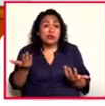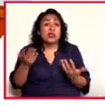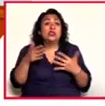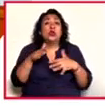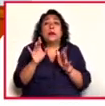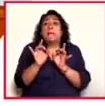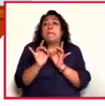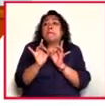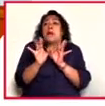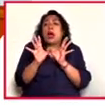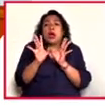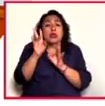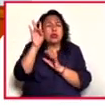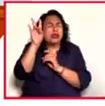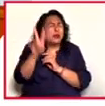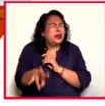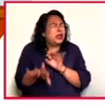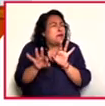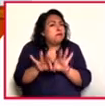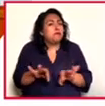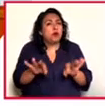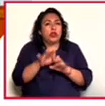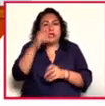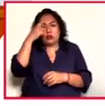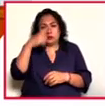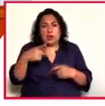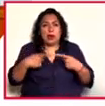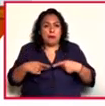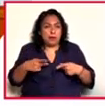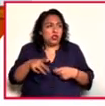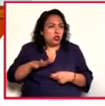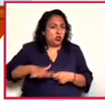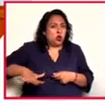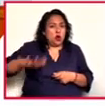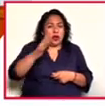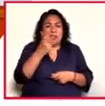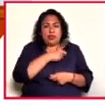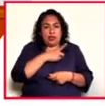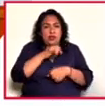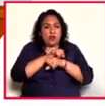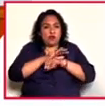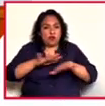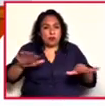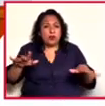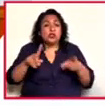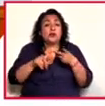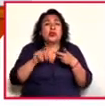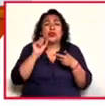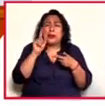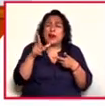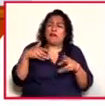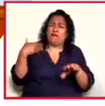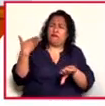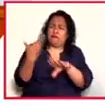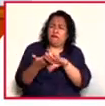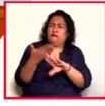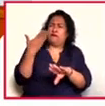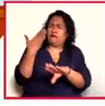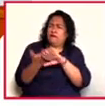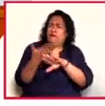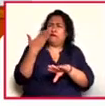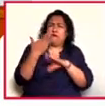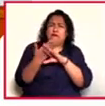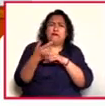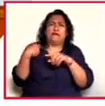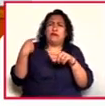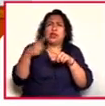son vitales para que la sociedad esté informada, pero también un ataque permanente a diversos